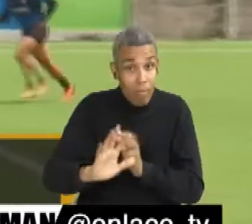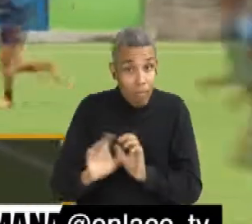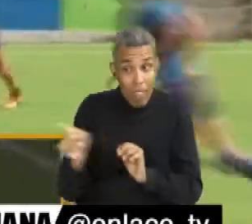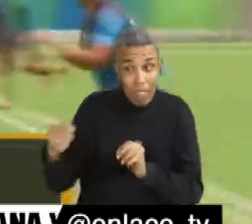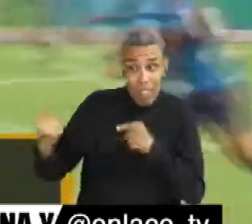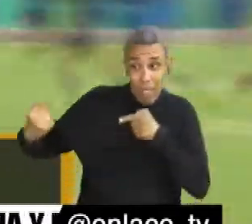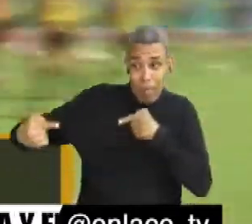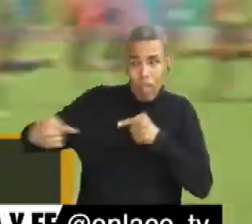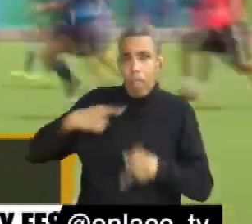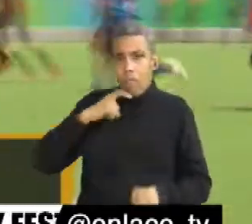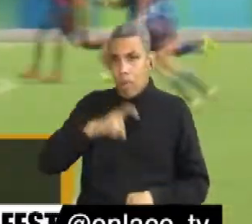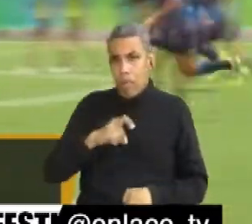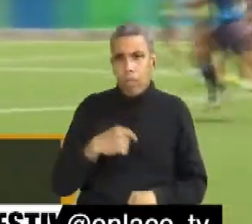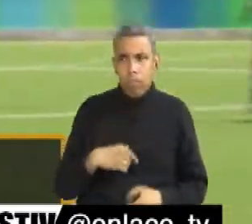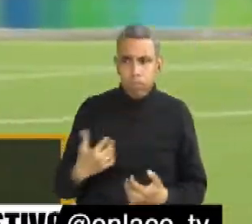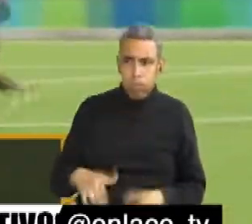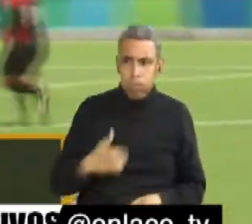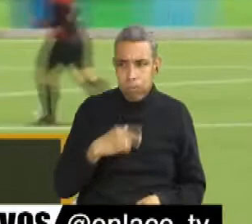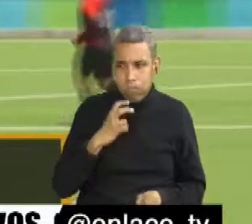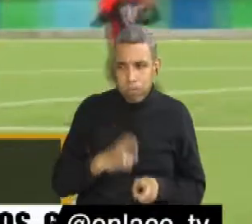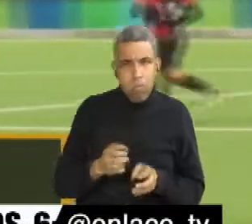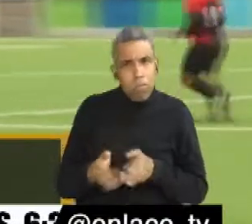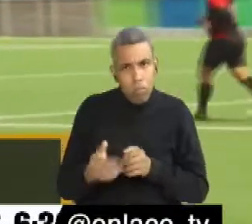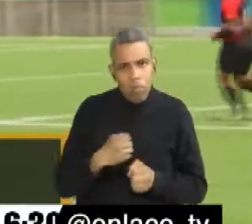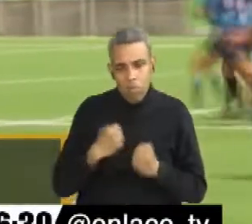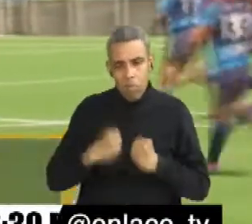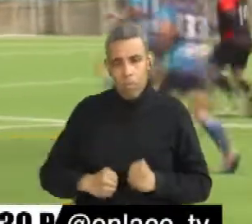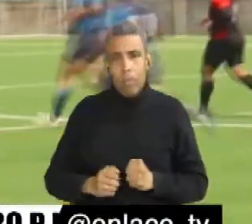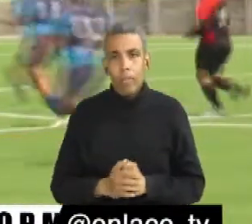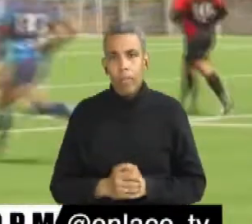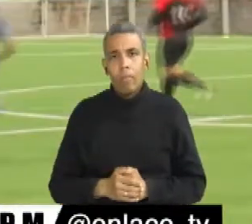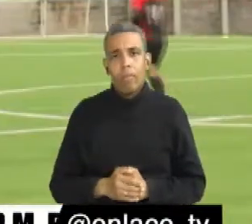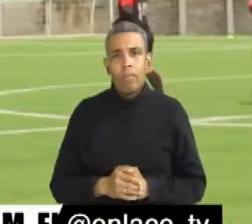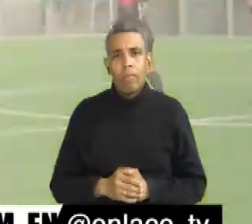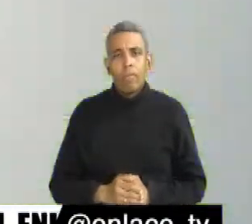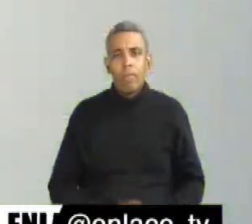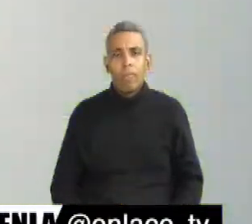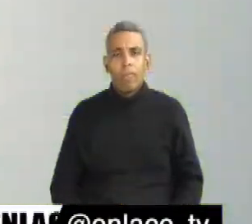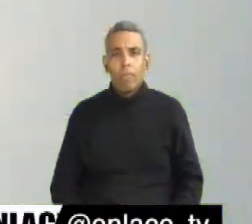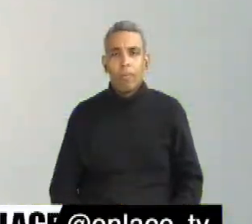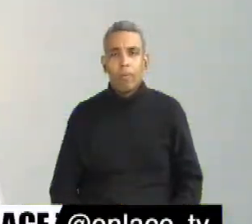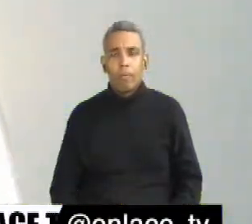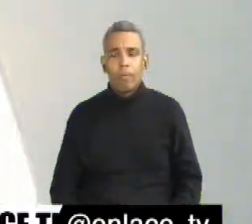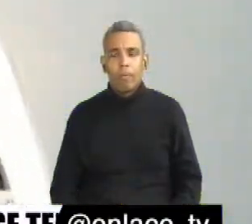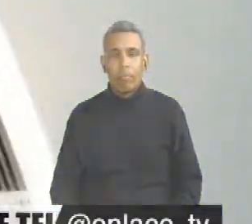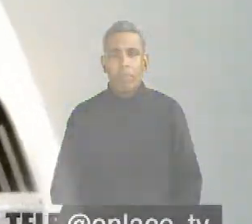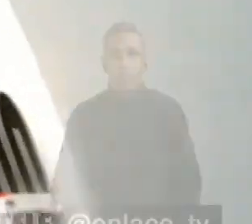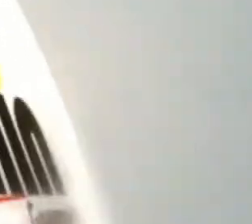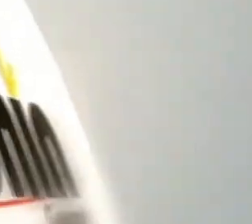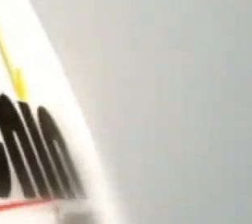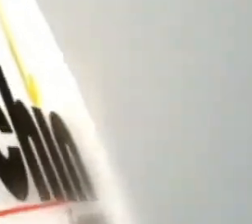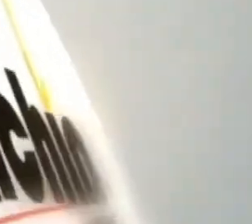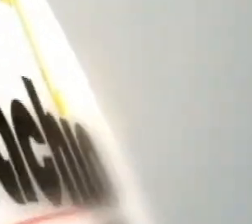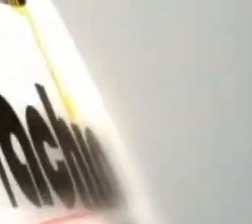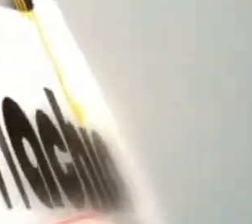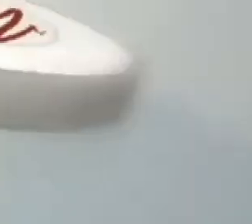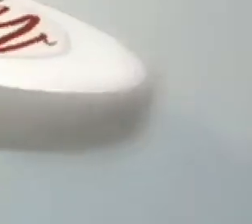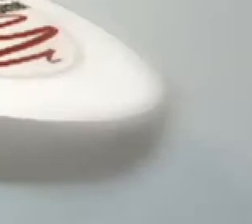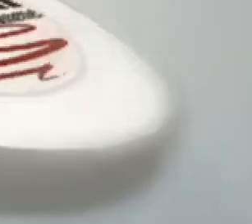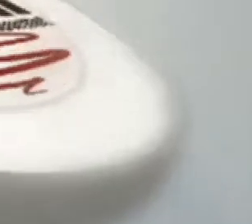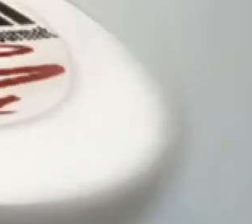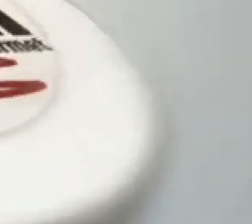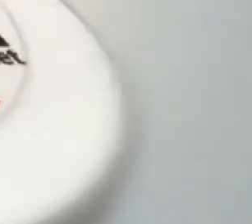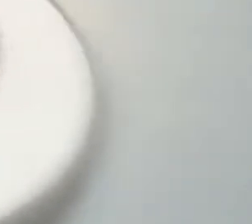a ganarlo. Templarios espera ubicarse en el tercer puesto y estar entre los mejores del departamento. Hasta aquí los deportes, con el patrocinio